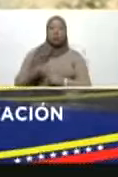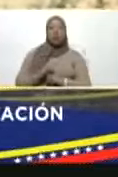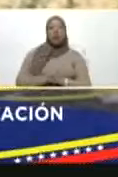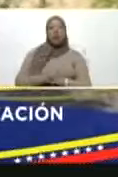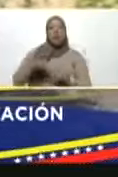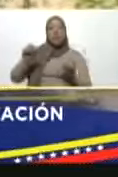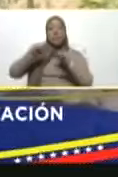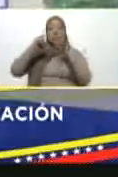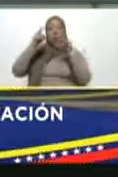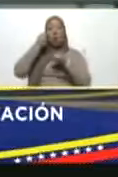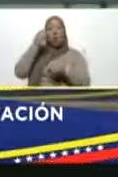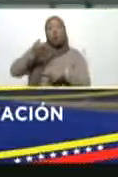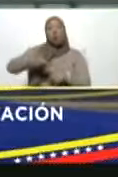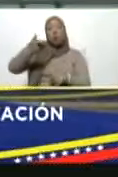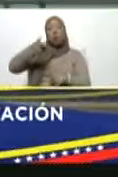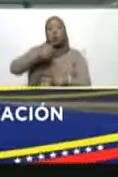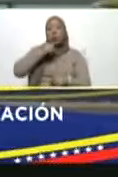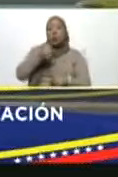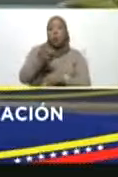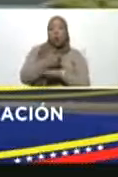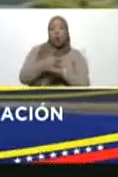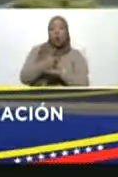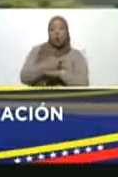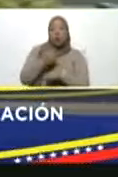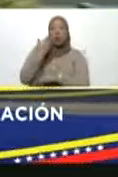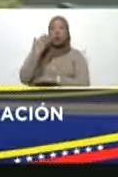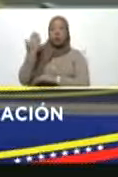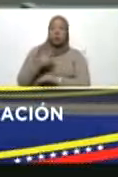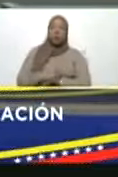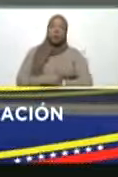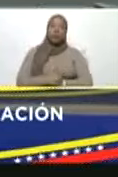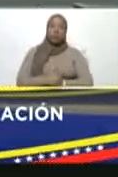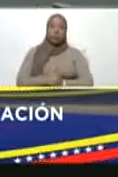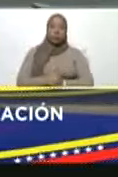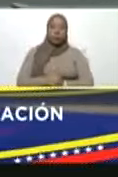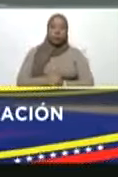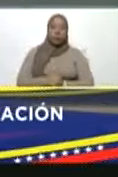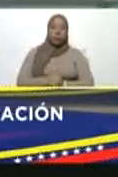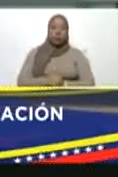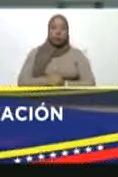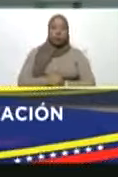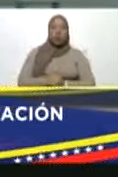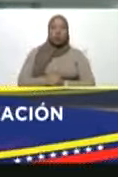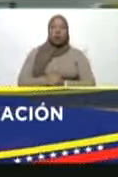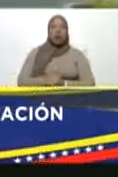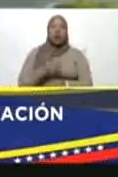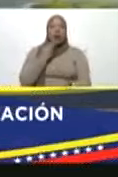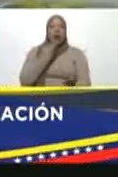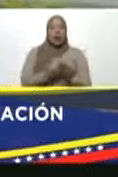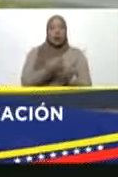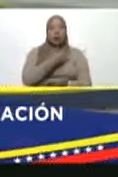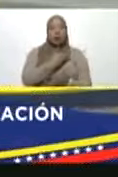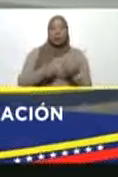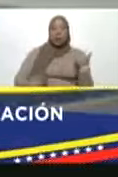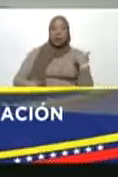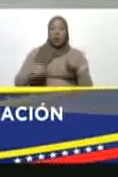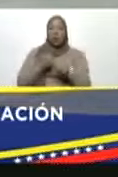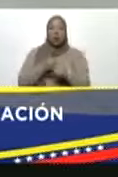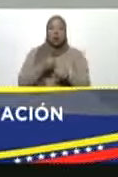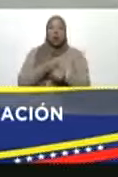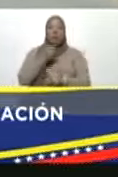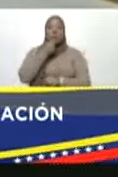las bricomiles. Adelante, gobernadora. Primeramente, darle gracias, presidente, por esta gran obra que